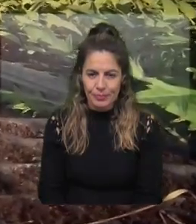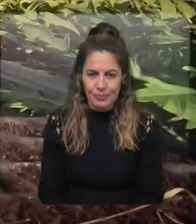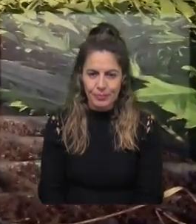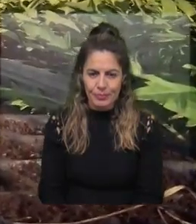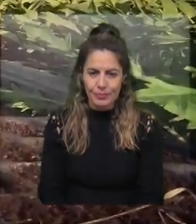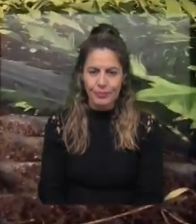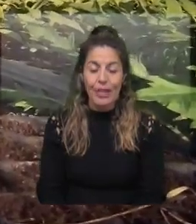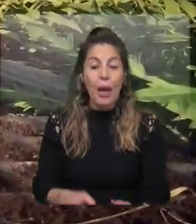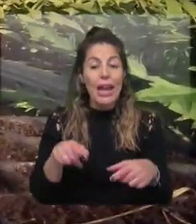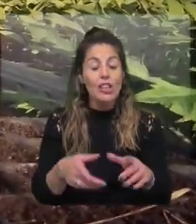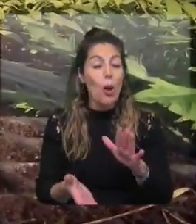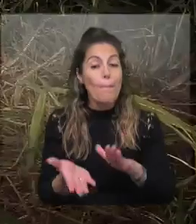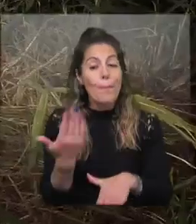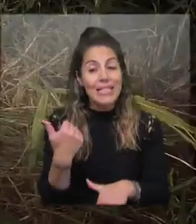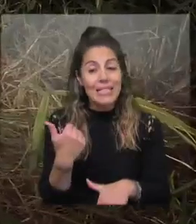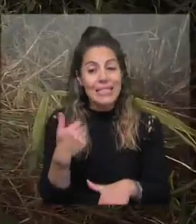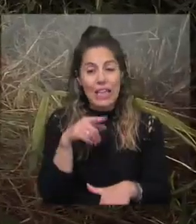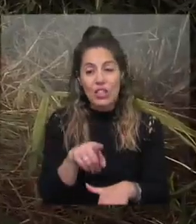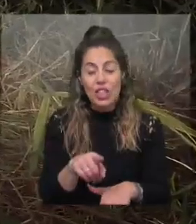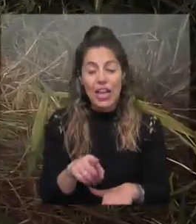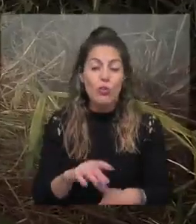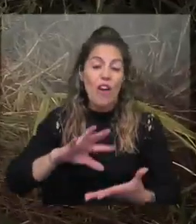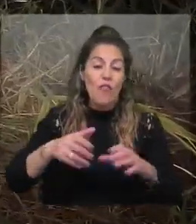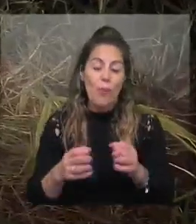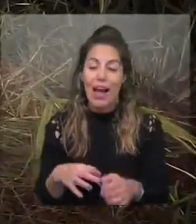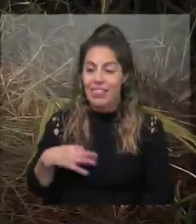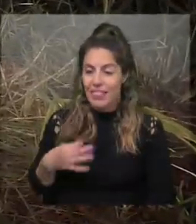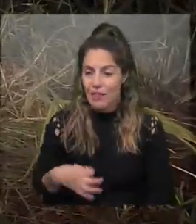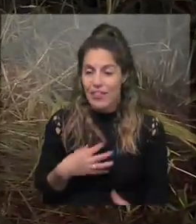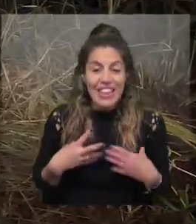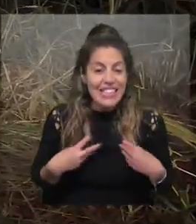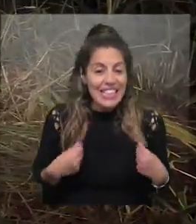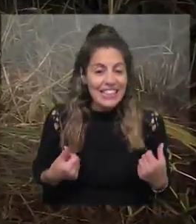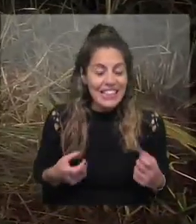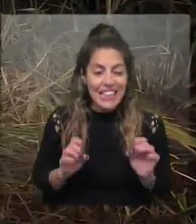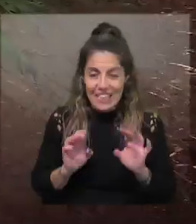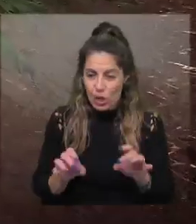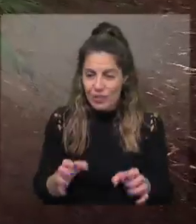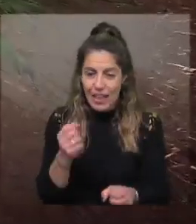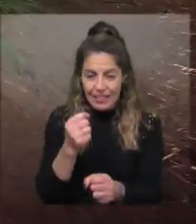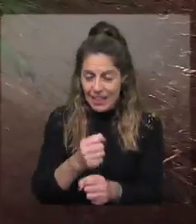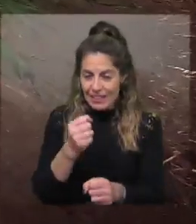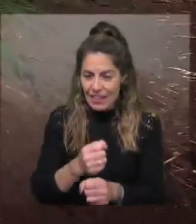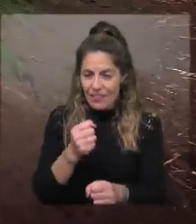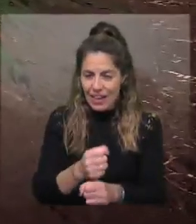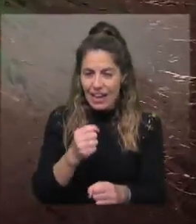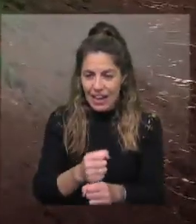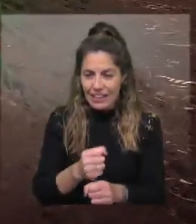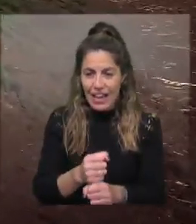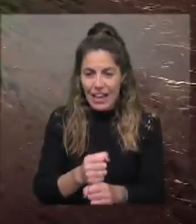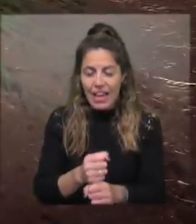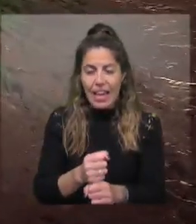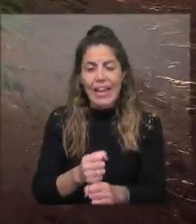Agroecología es mucho más que una palabra. Es una forma de vivir y de sentir la naturaleza, de trabajar la tierra sin explotarla